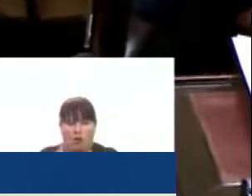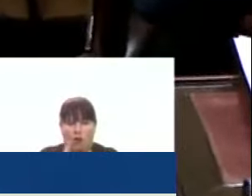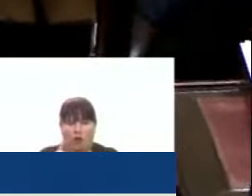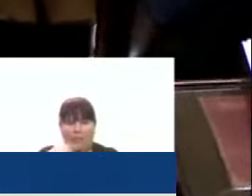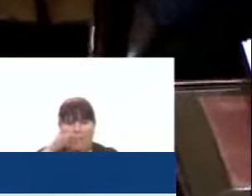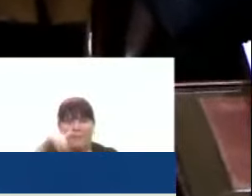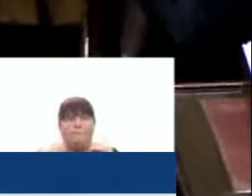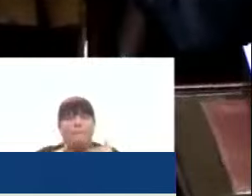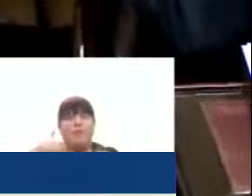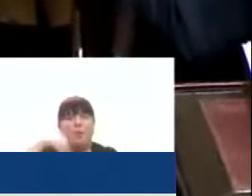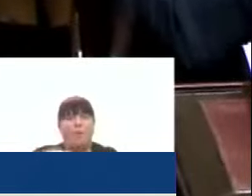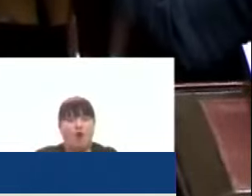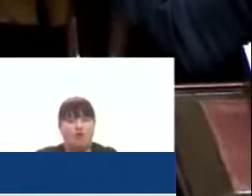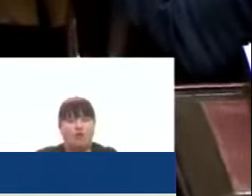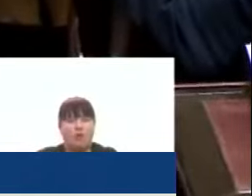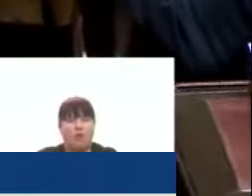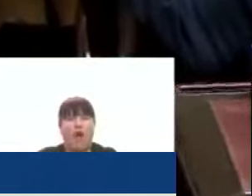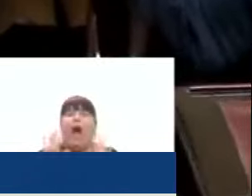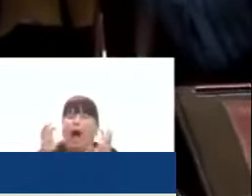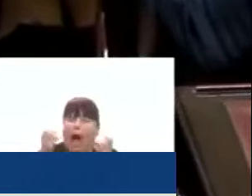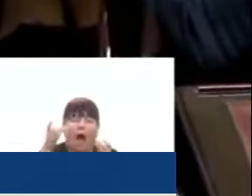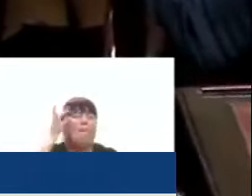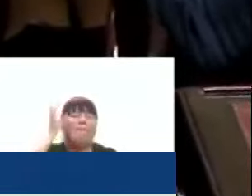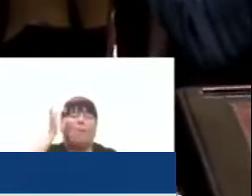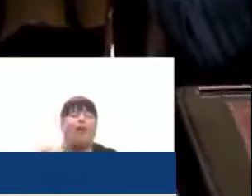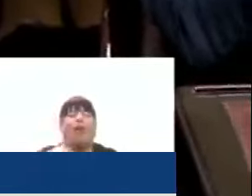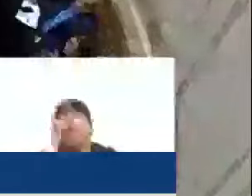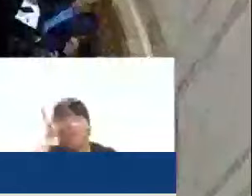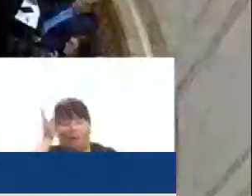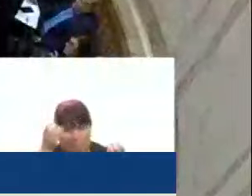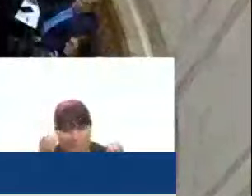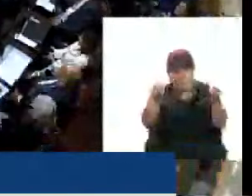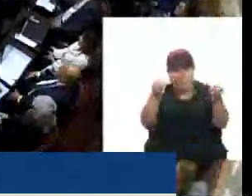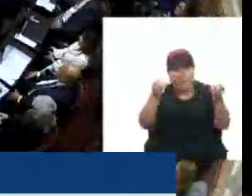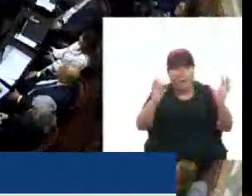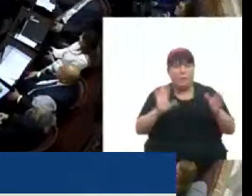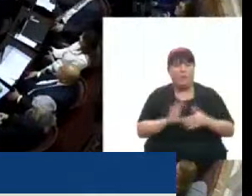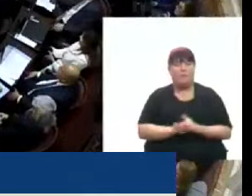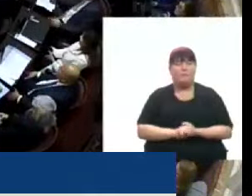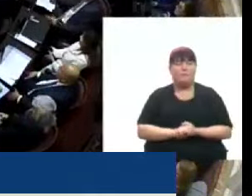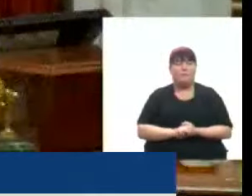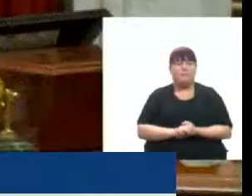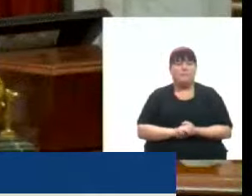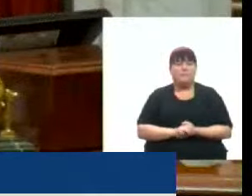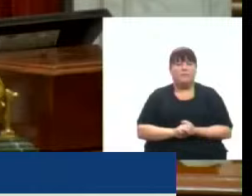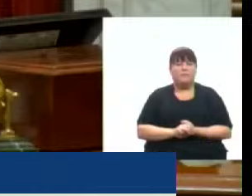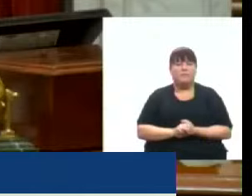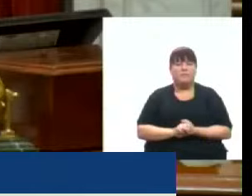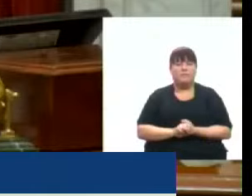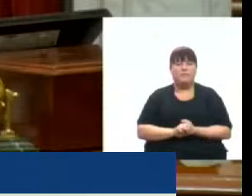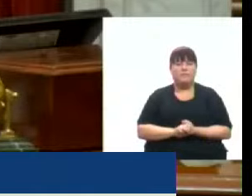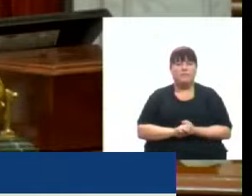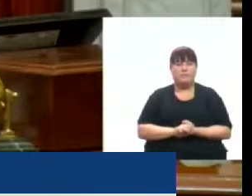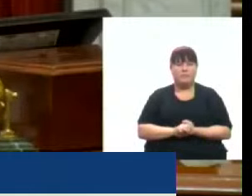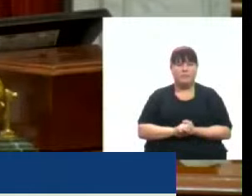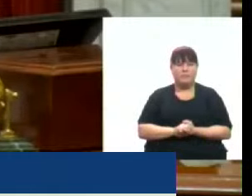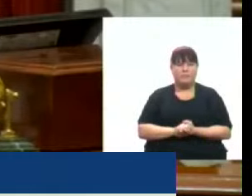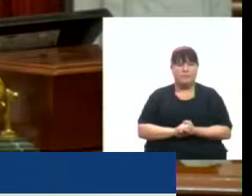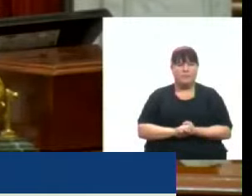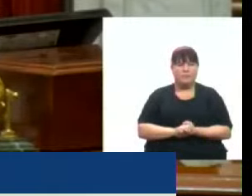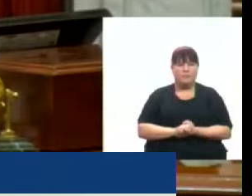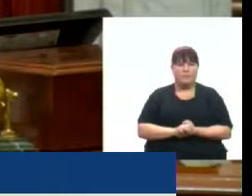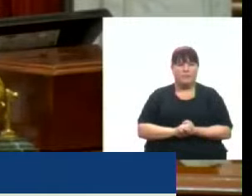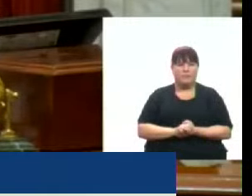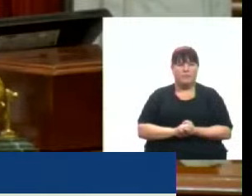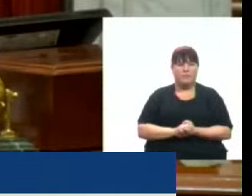y que yo también entiendo a los gobernadores a los senadores que que son de sus provincias que tienen que defender sus intereses